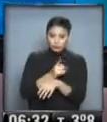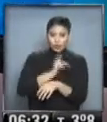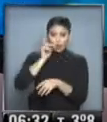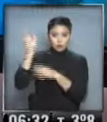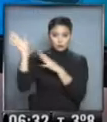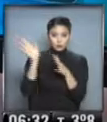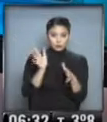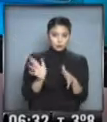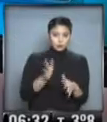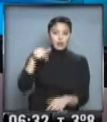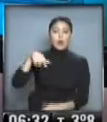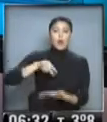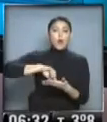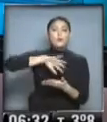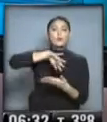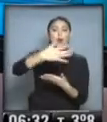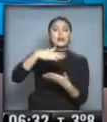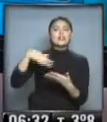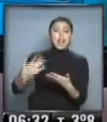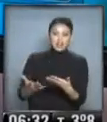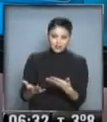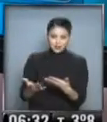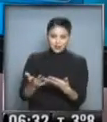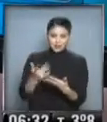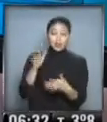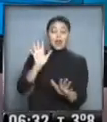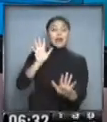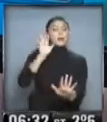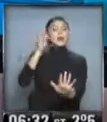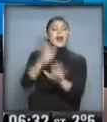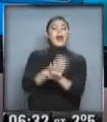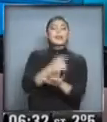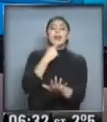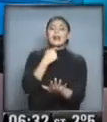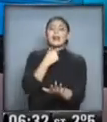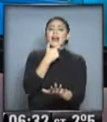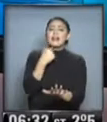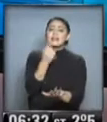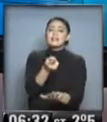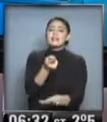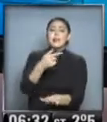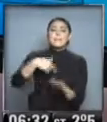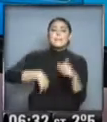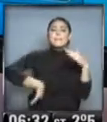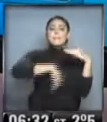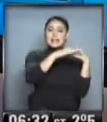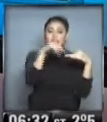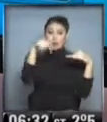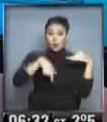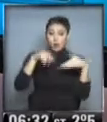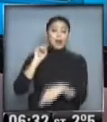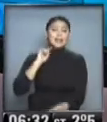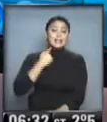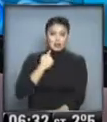y en el Gran Buenos Aires, queridos amigos. Ay, pero antes les quiero contar la máxima, 13 grados con mucho sol